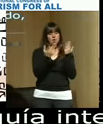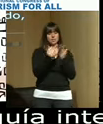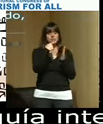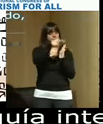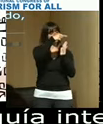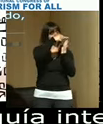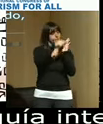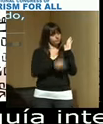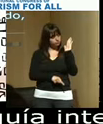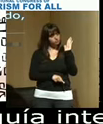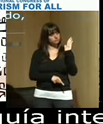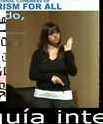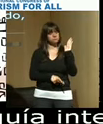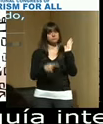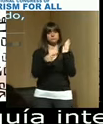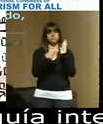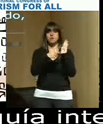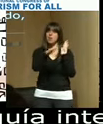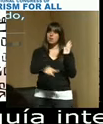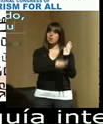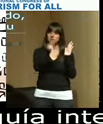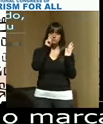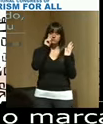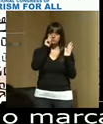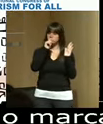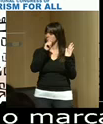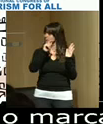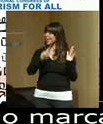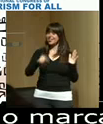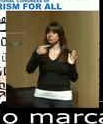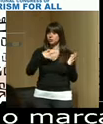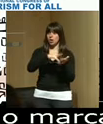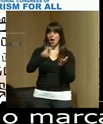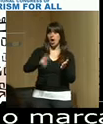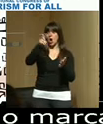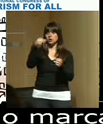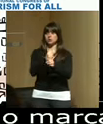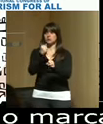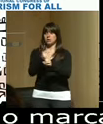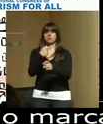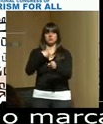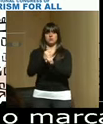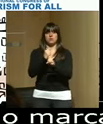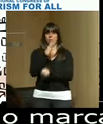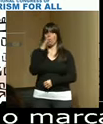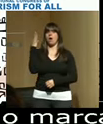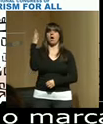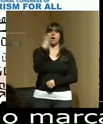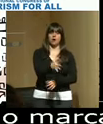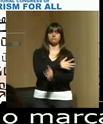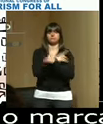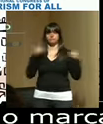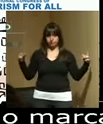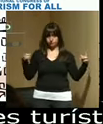primera guía, que después se van a adherir otros comerciantes, un trabajo que nos llevó 4 años, así acá lo ven muy pequeño, pero lleva mucho tiempo hacer